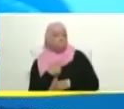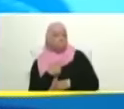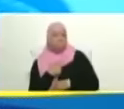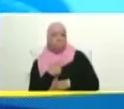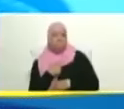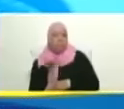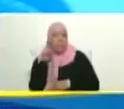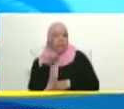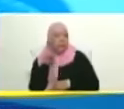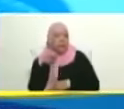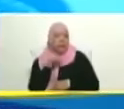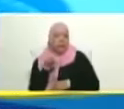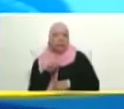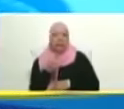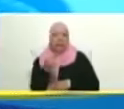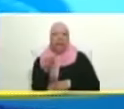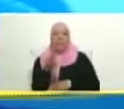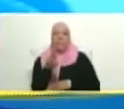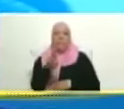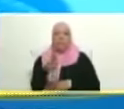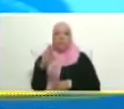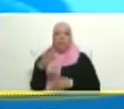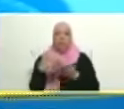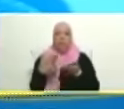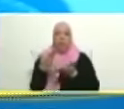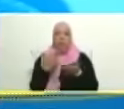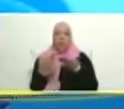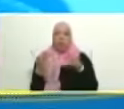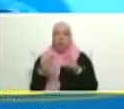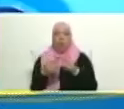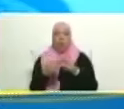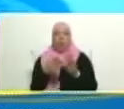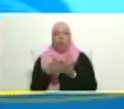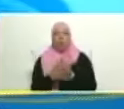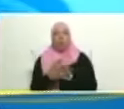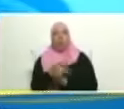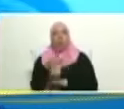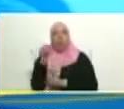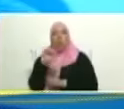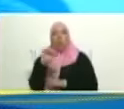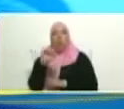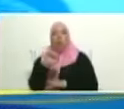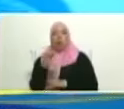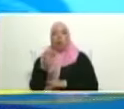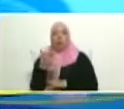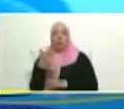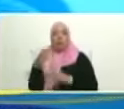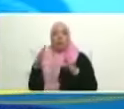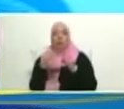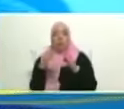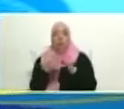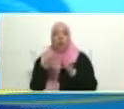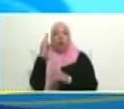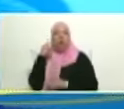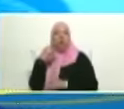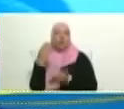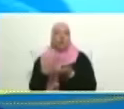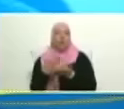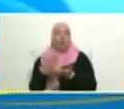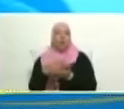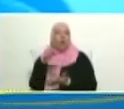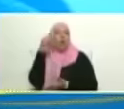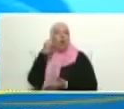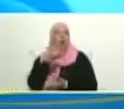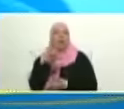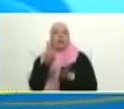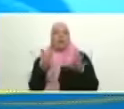Ni no en Bitcoin, pero vamos a vernos para conversar. No, no, en Bitcoin y tienes el carro en la Plaza Sucre de Catia mañana a las